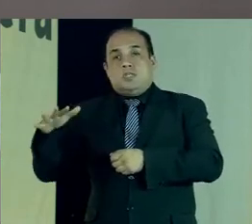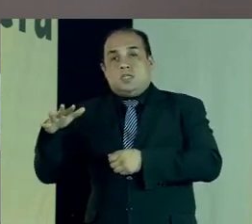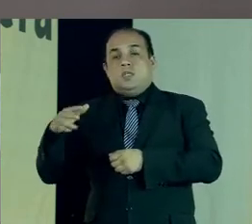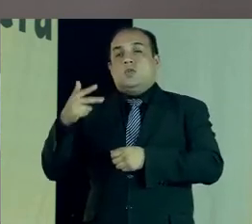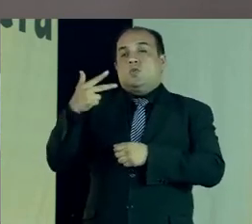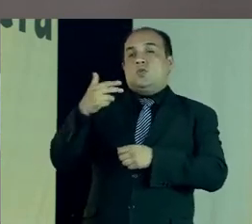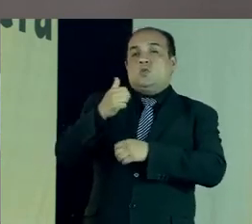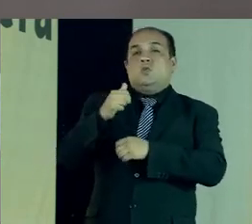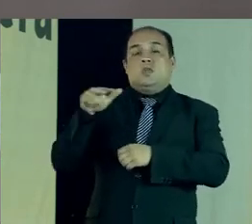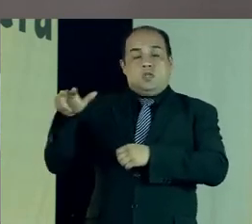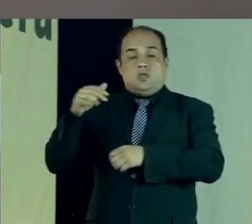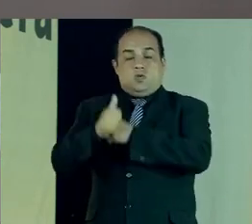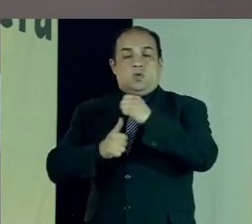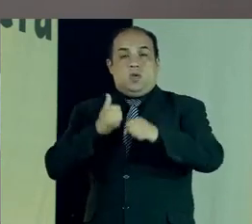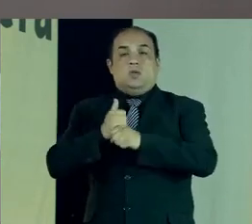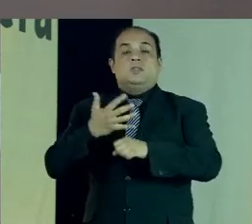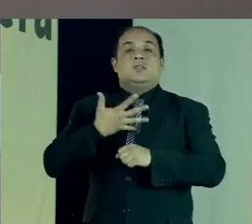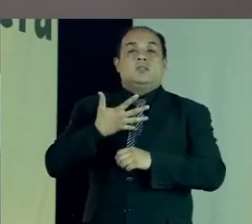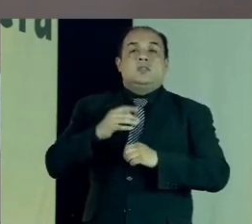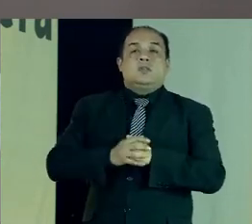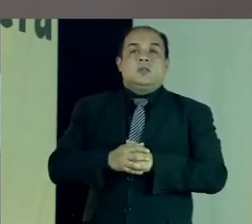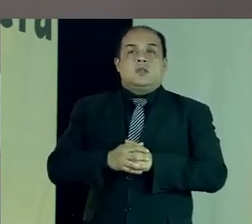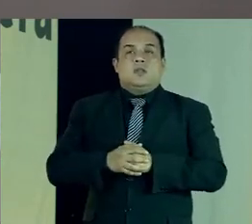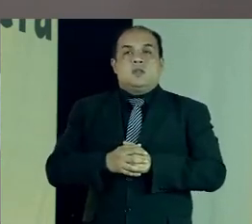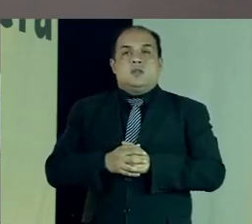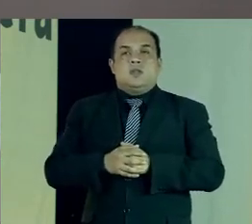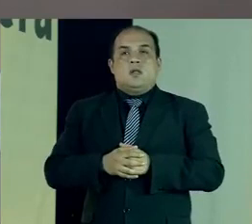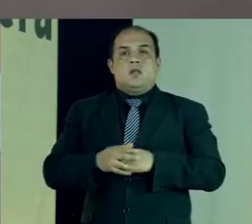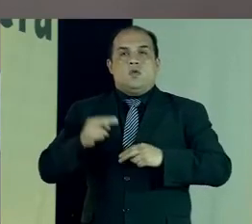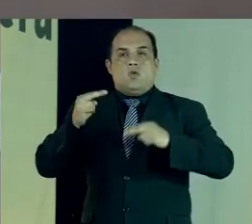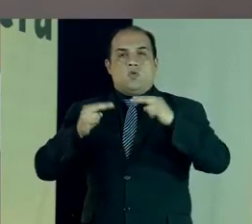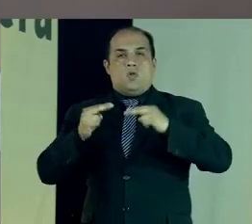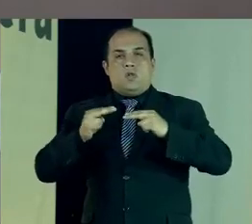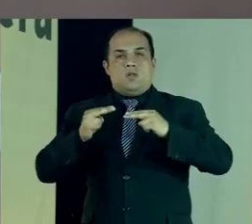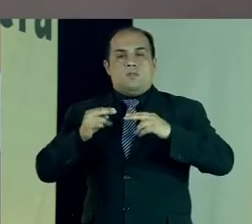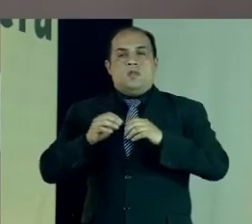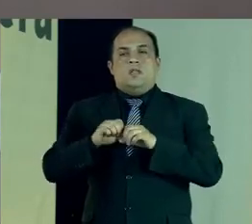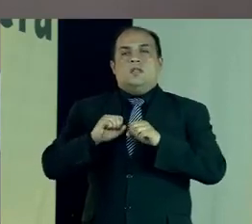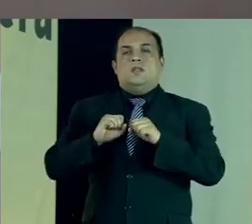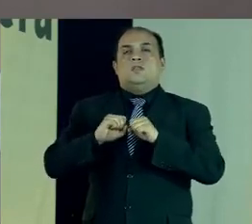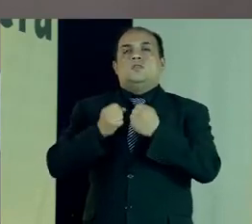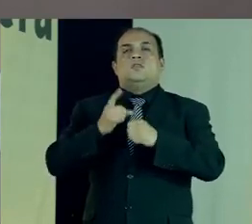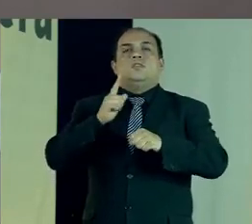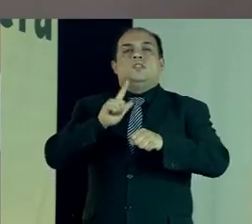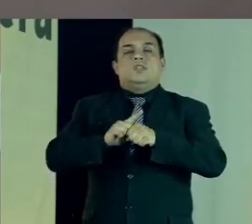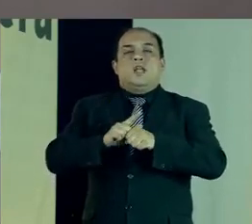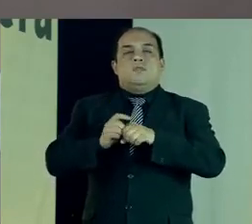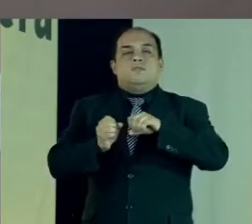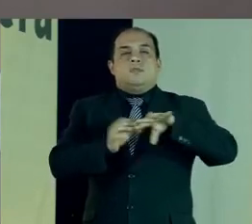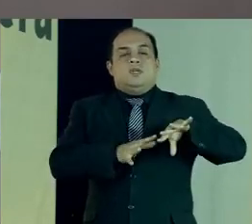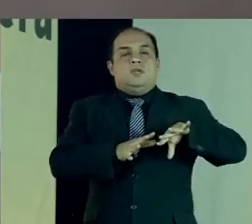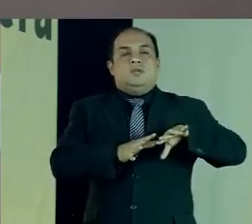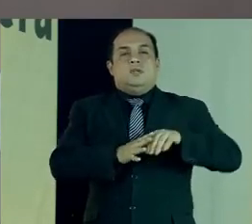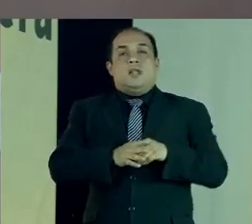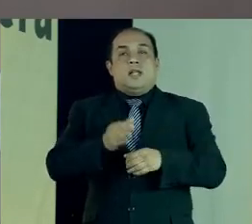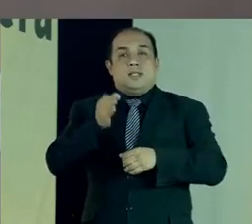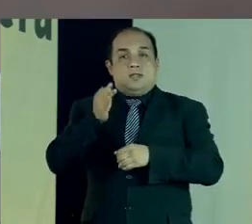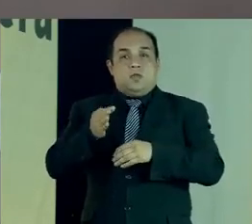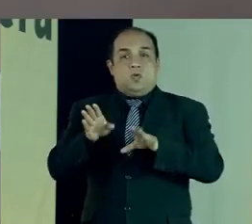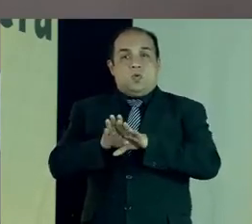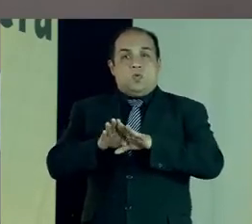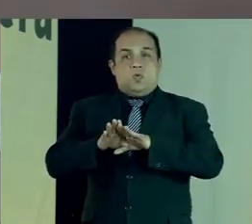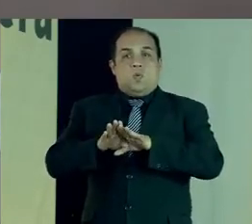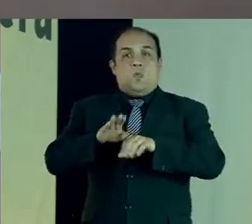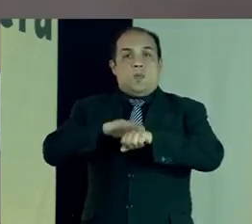llevé una persona carga de una sociedad desechable al metidos con una decena más de